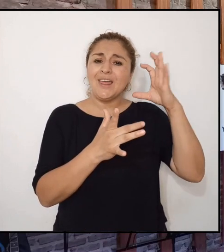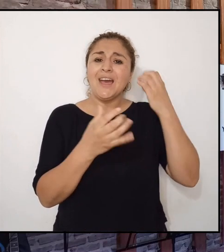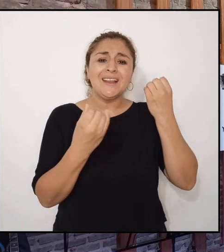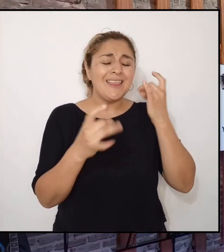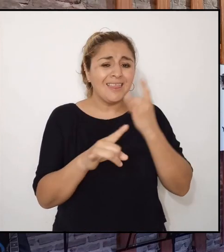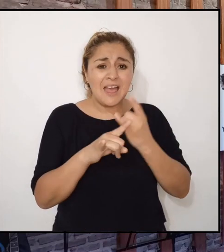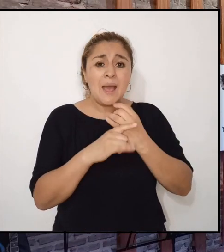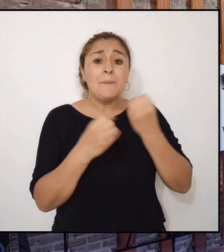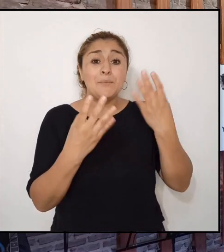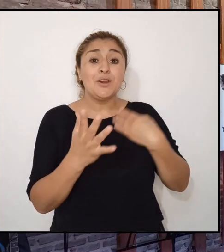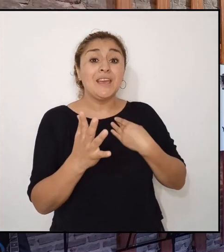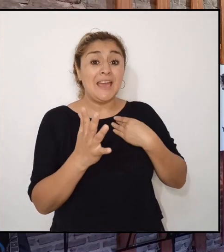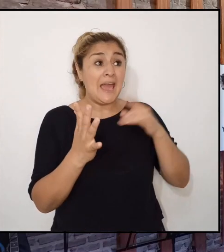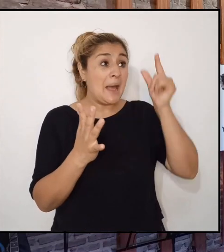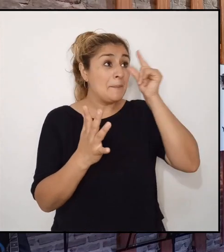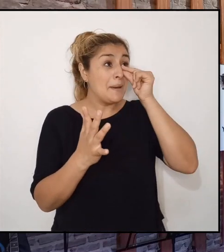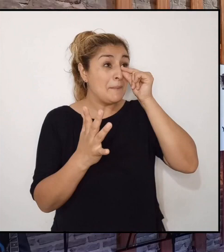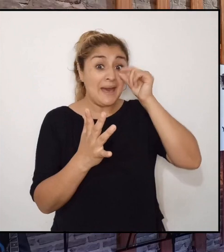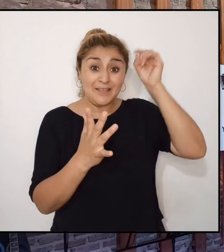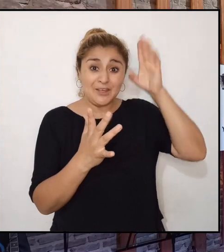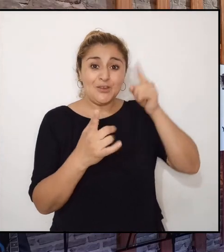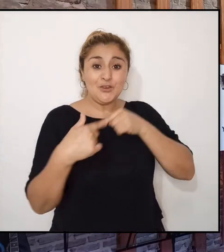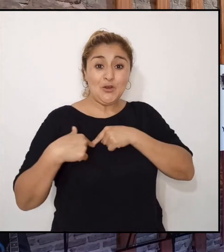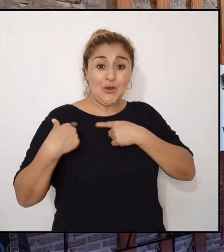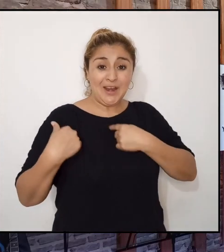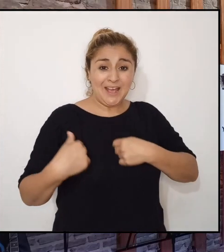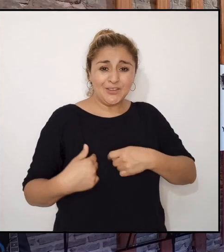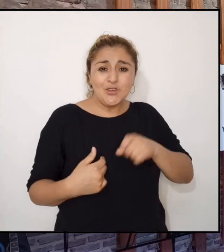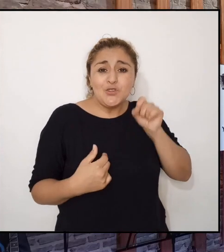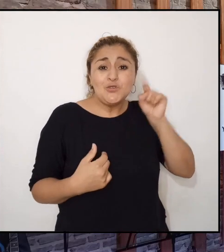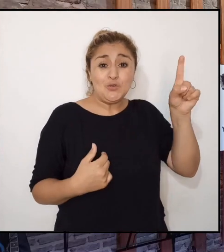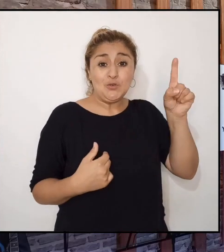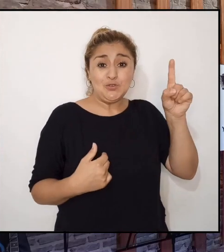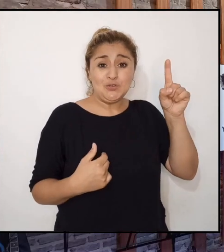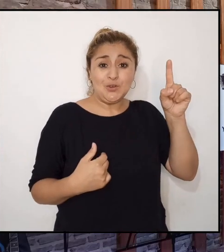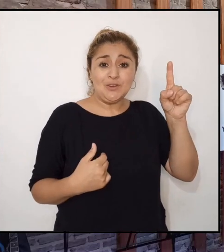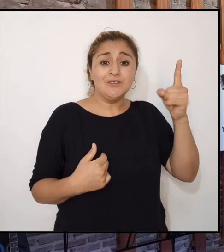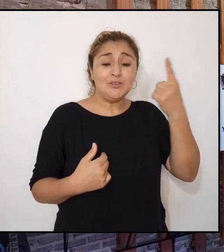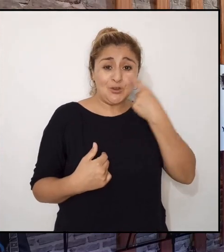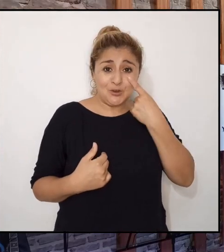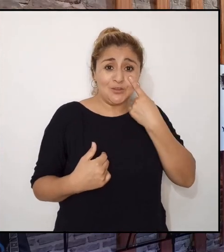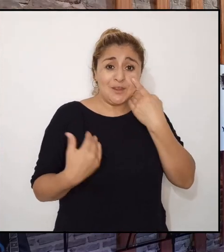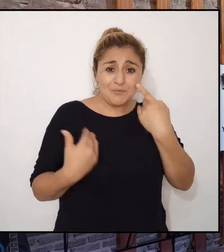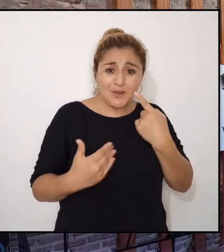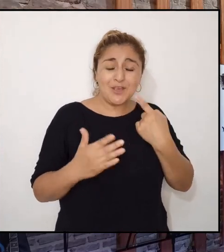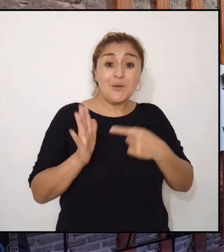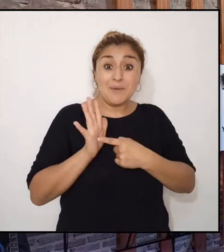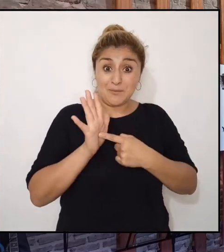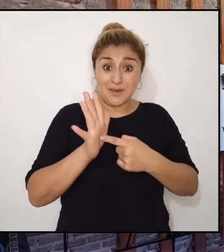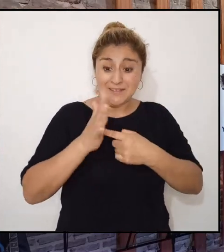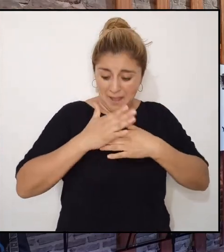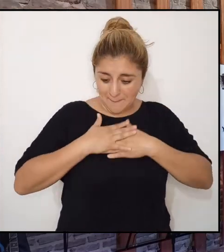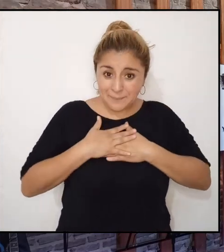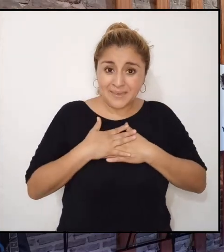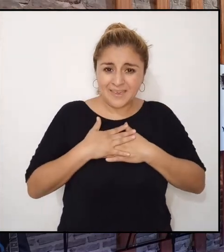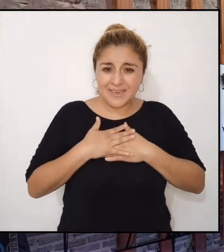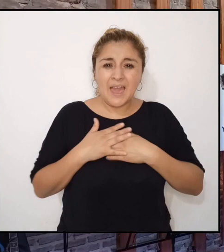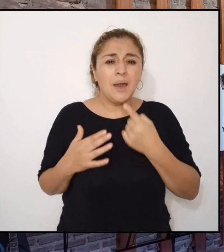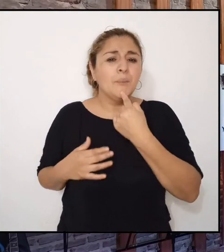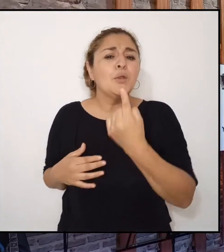del Padre, la voluntad del Padre. ¿Cuántos quieren saber la voluntad de Dios para su vida? Lee la